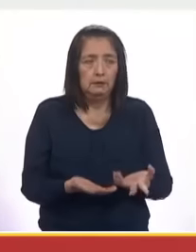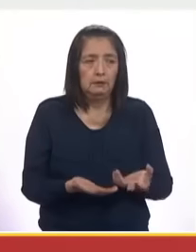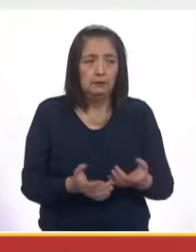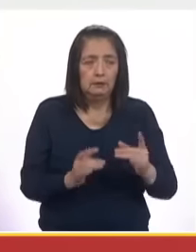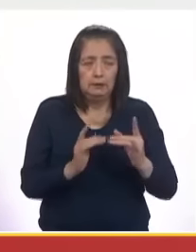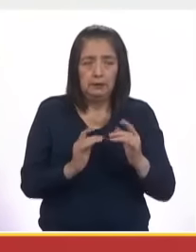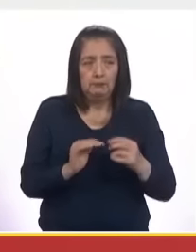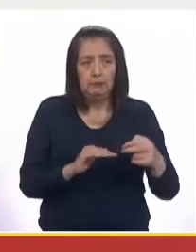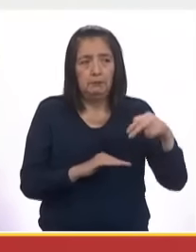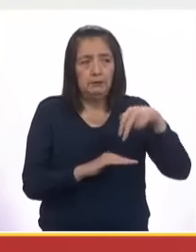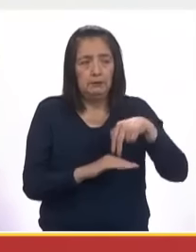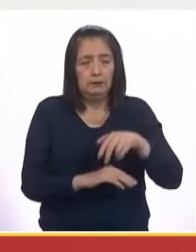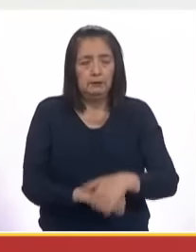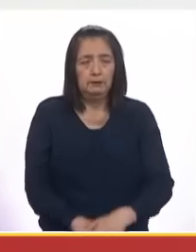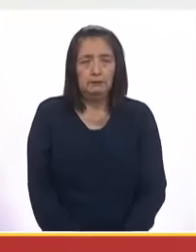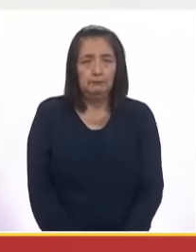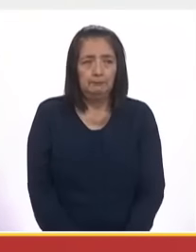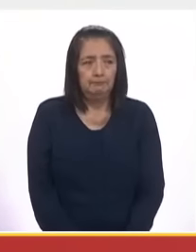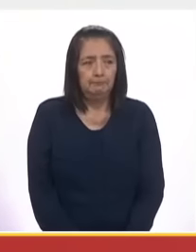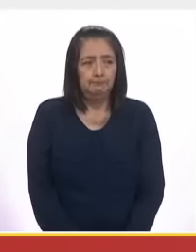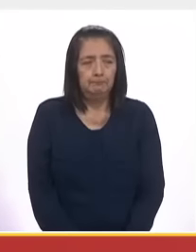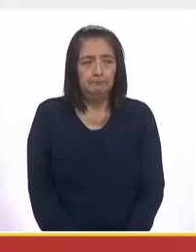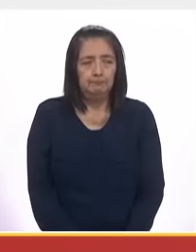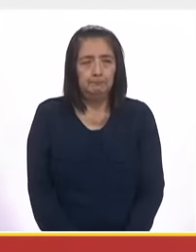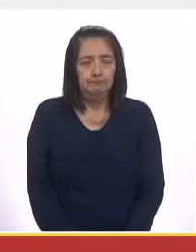levantarte de la cama,